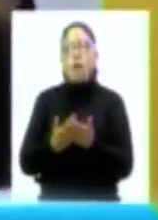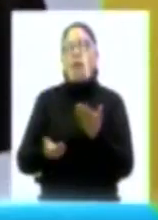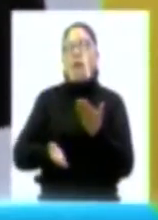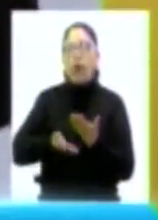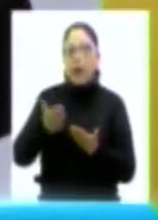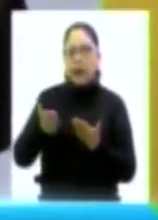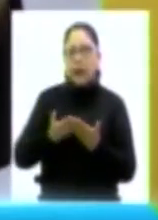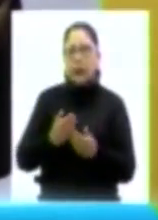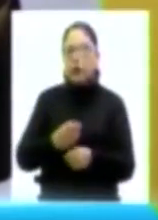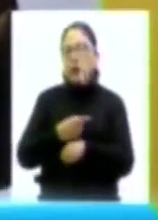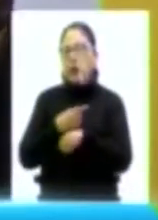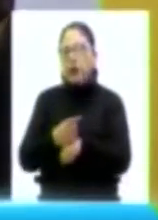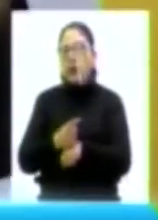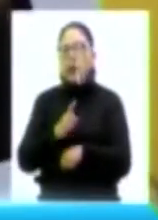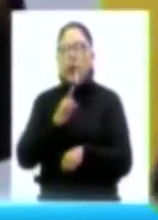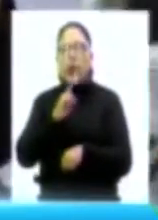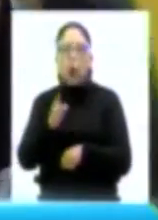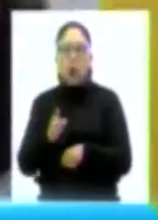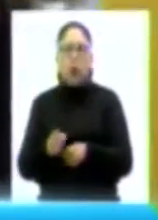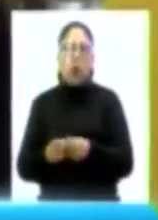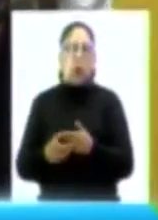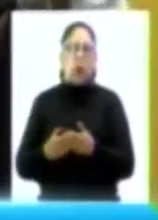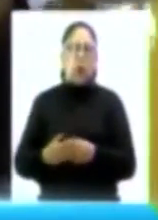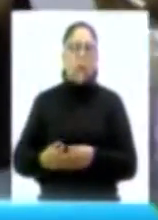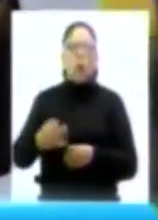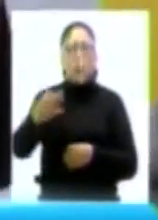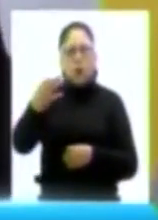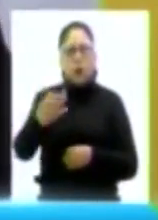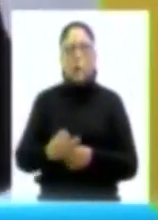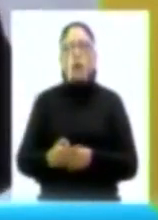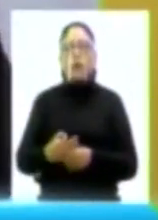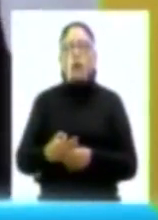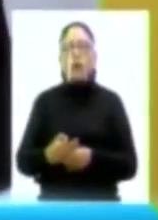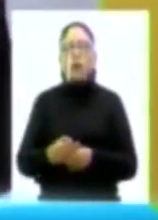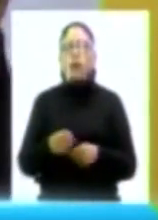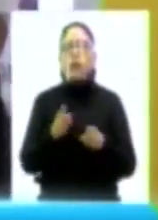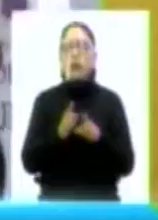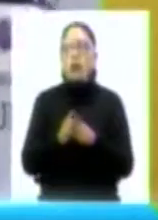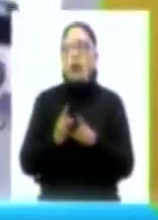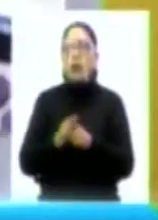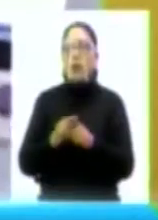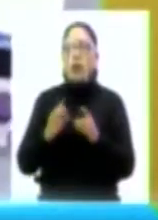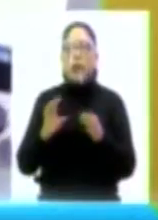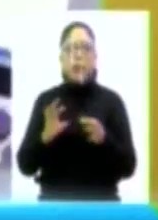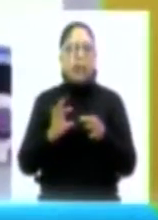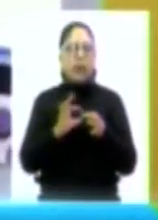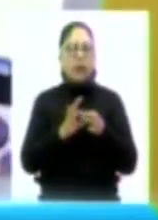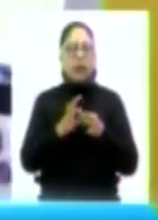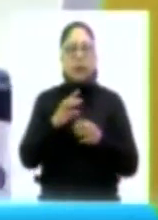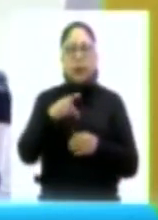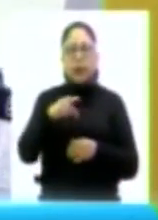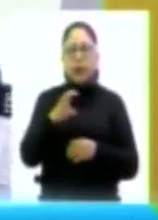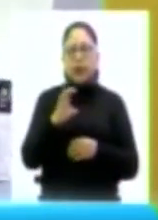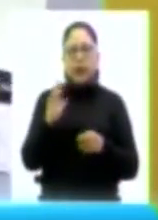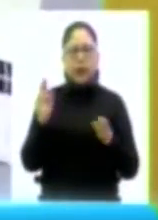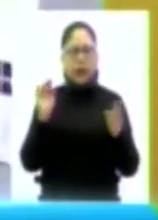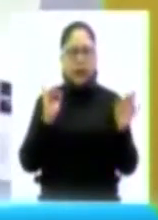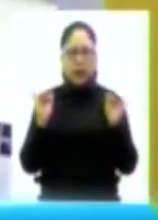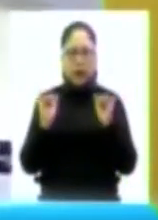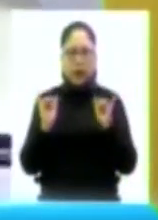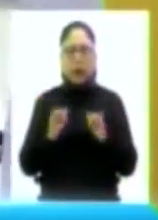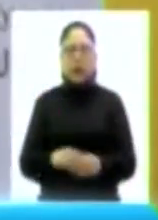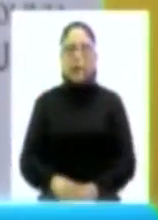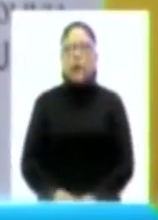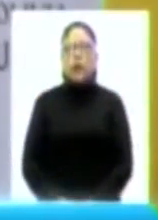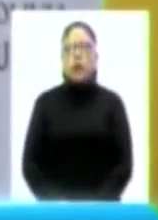segura, sencilla, eficaz y que es altamente correlacionada con la PCR. Y